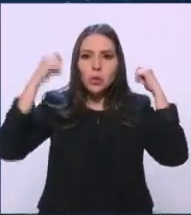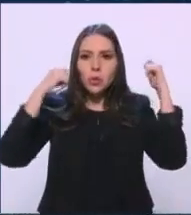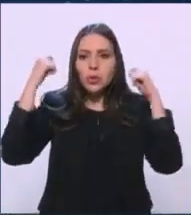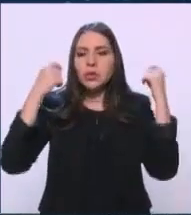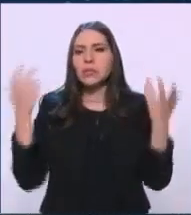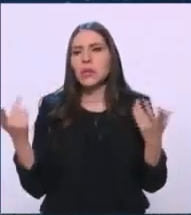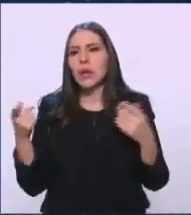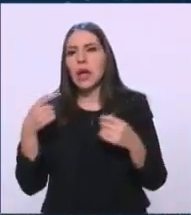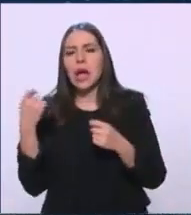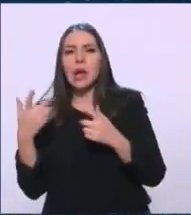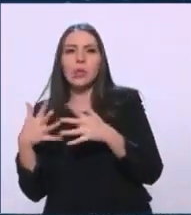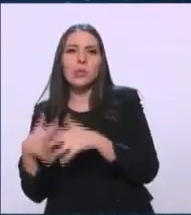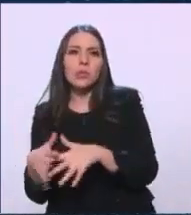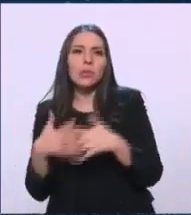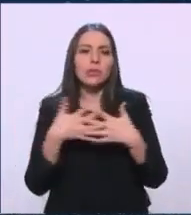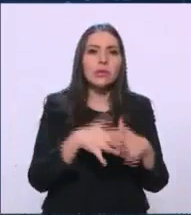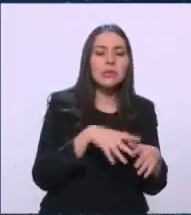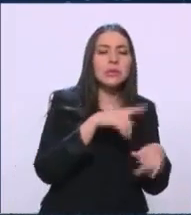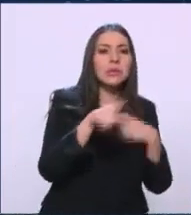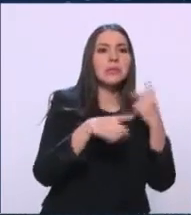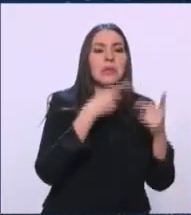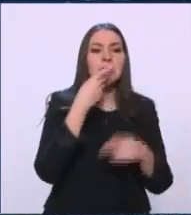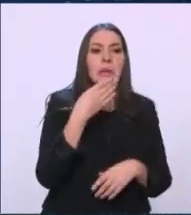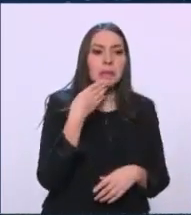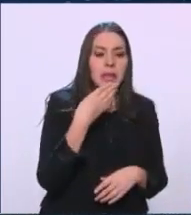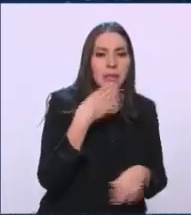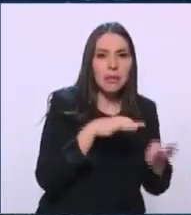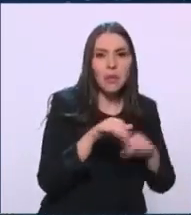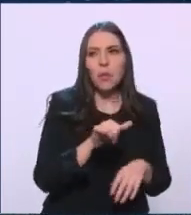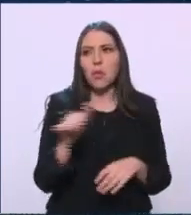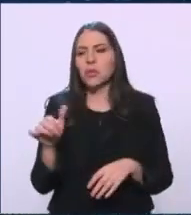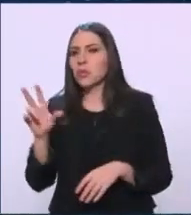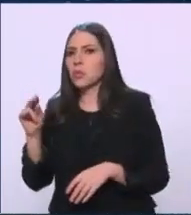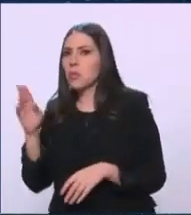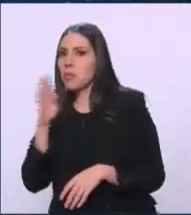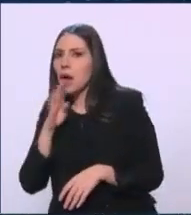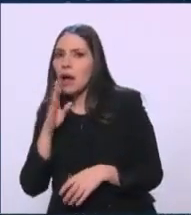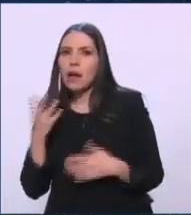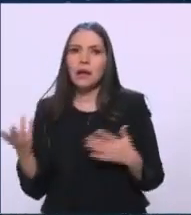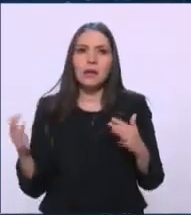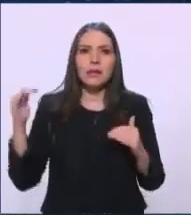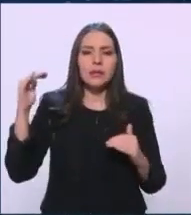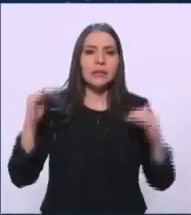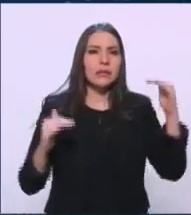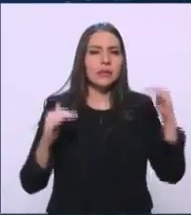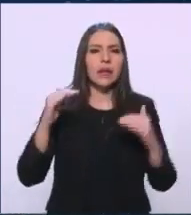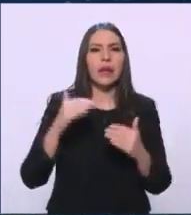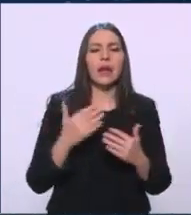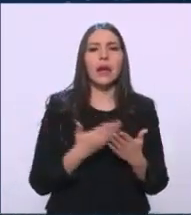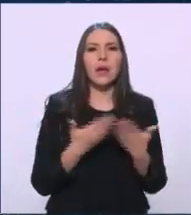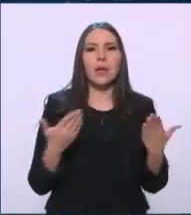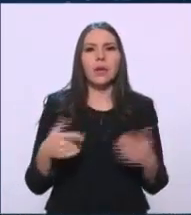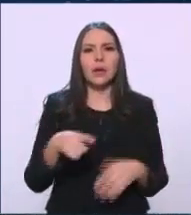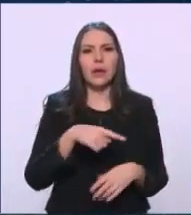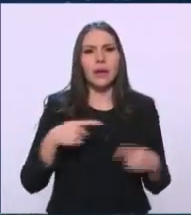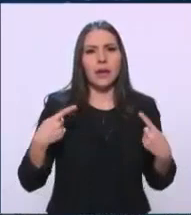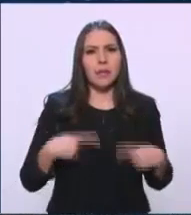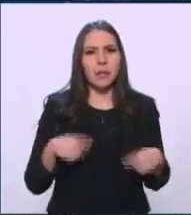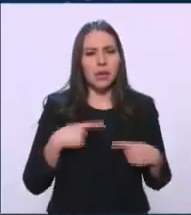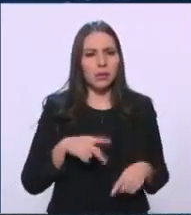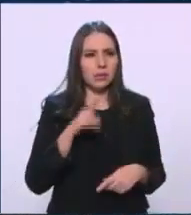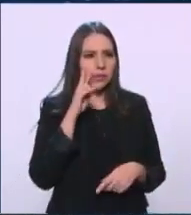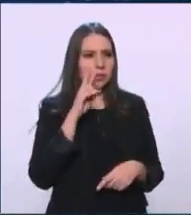bien, pero yo creo que este cuadro nos sirve para ver que la gente sí distingue qué